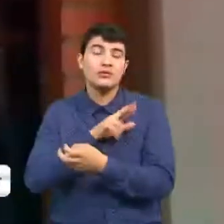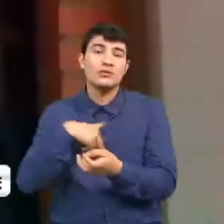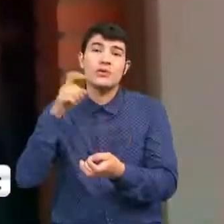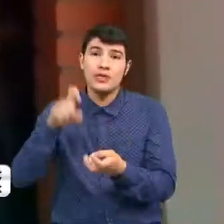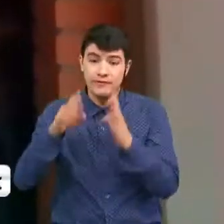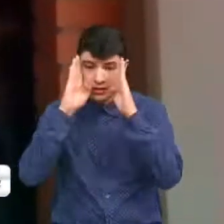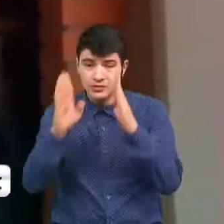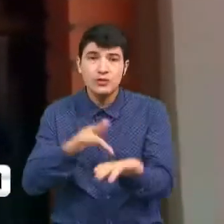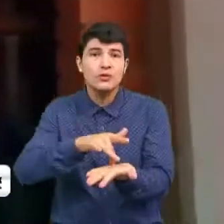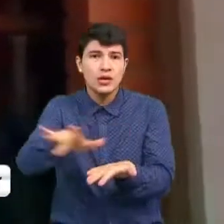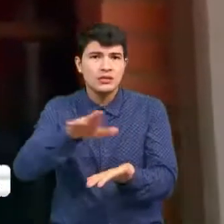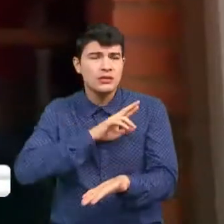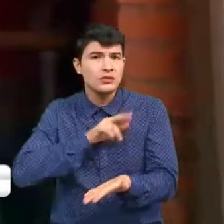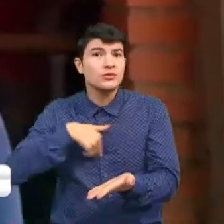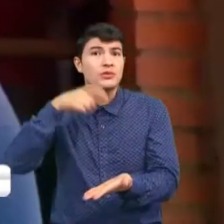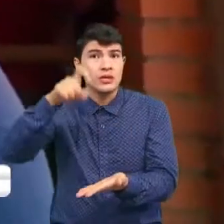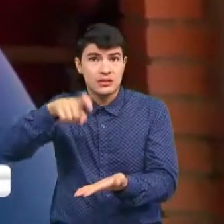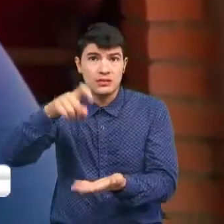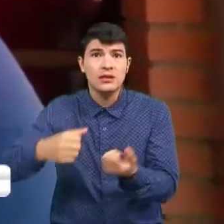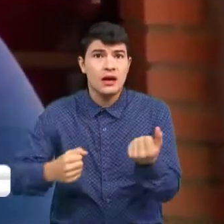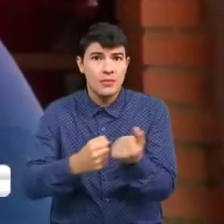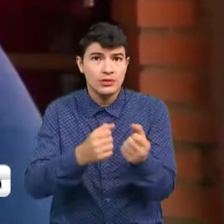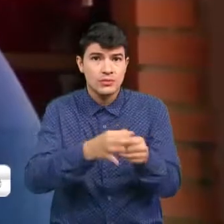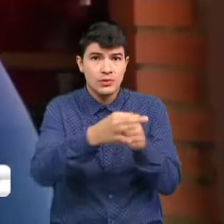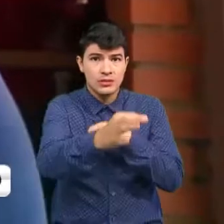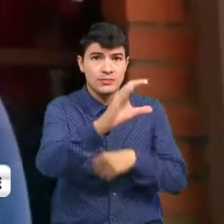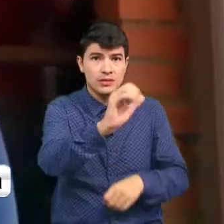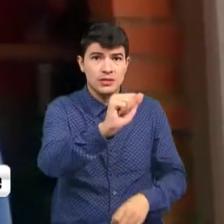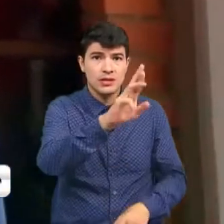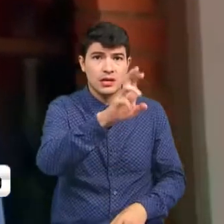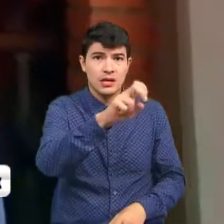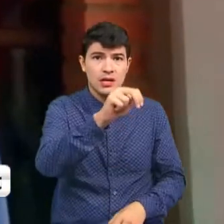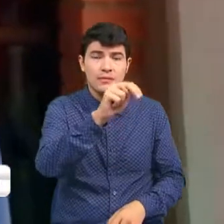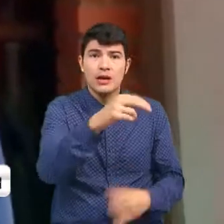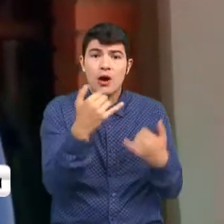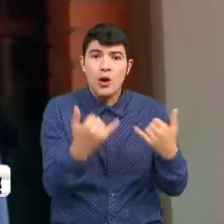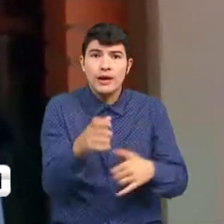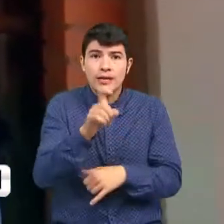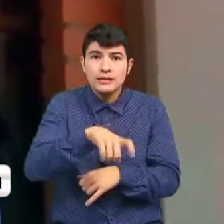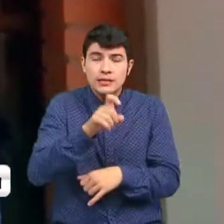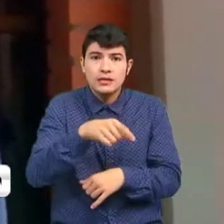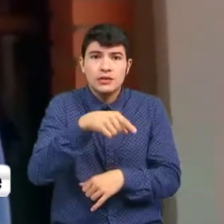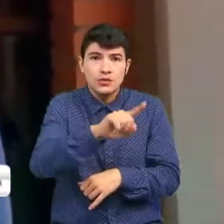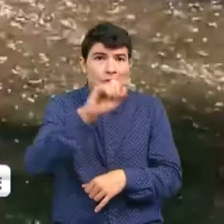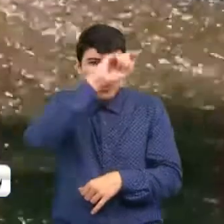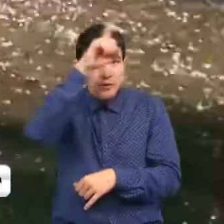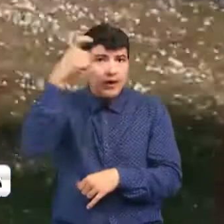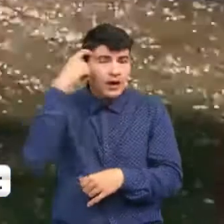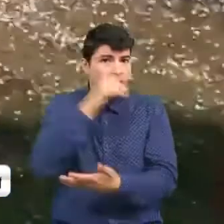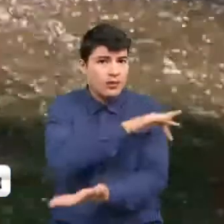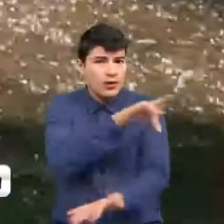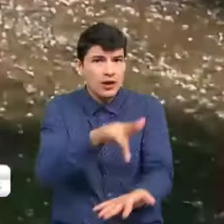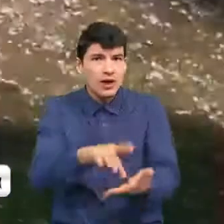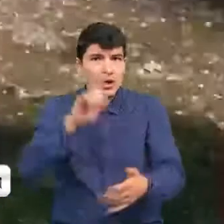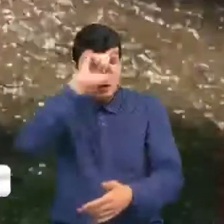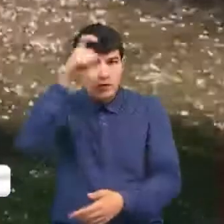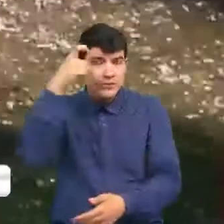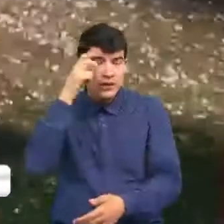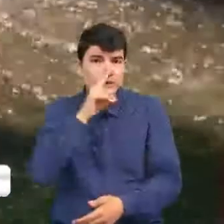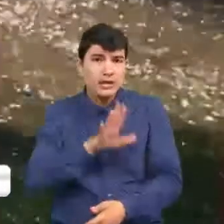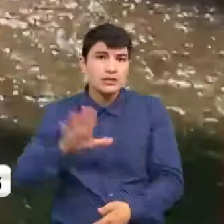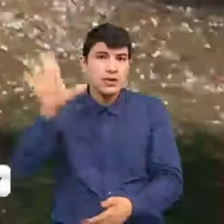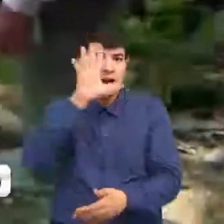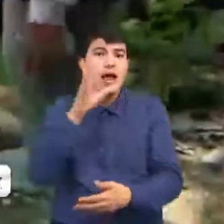como tal necesitamos apoyo el municipio del carmen a hoy necesita que la gobernación haga presencia que el gobierno nacional haga